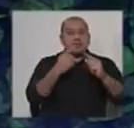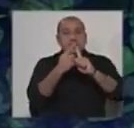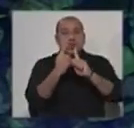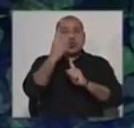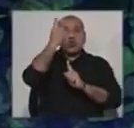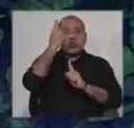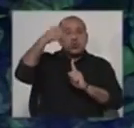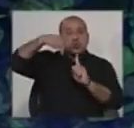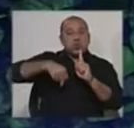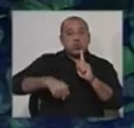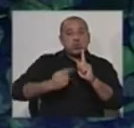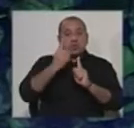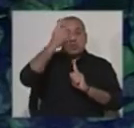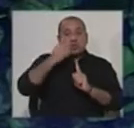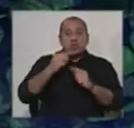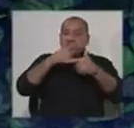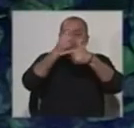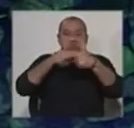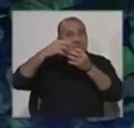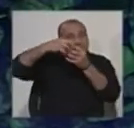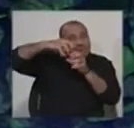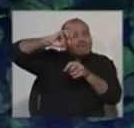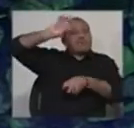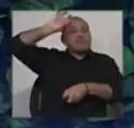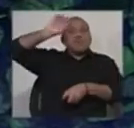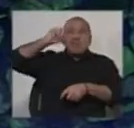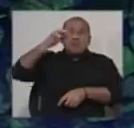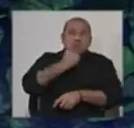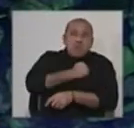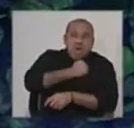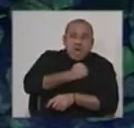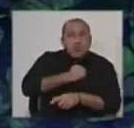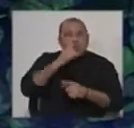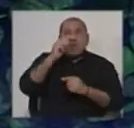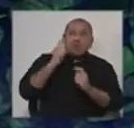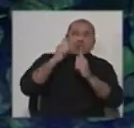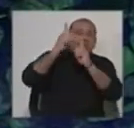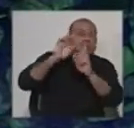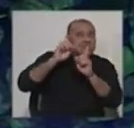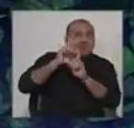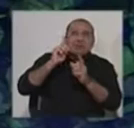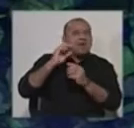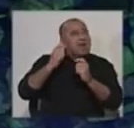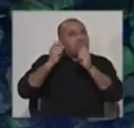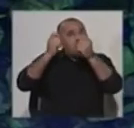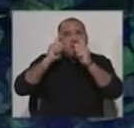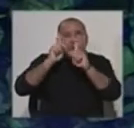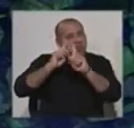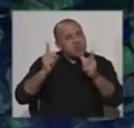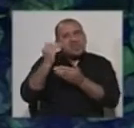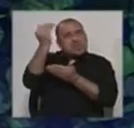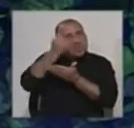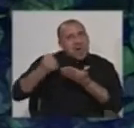esa imagen de vuelta del miedo del odio de no darle al otro lo que no merece entonces yo creo que hay que